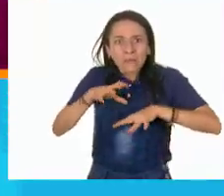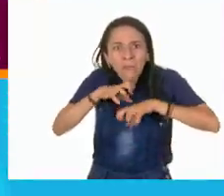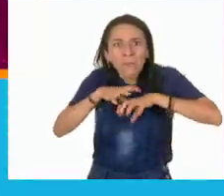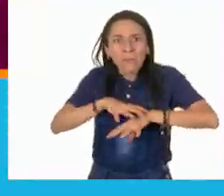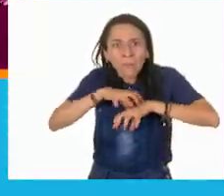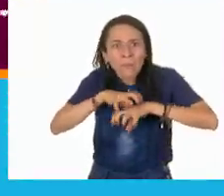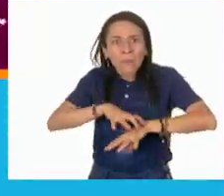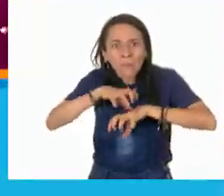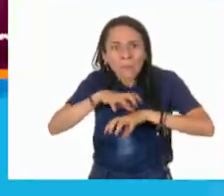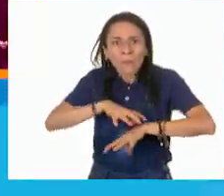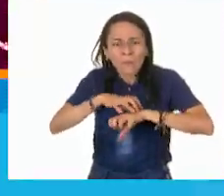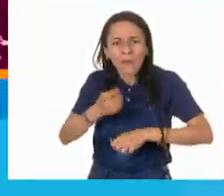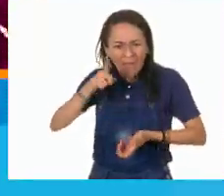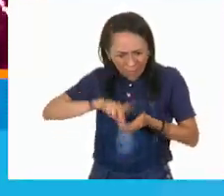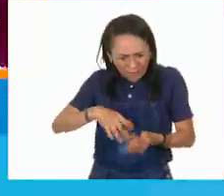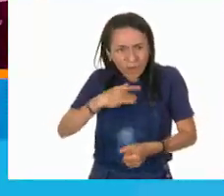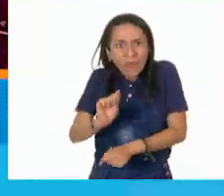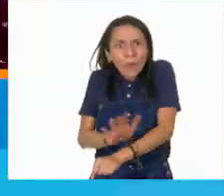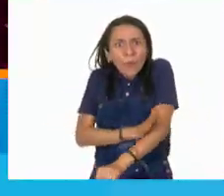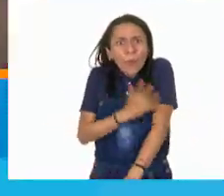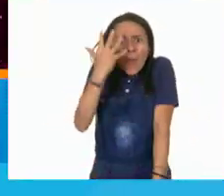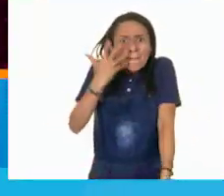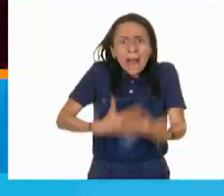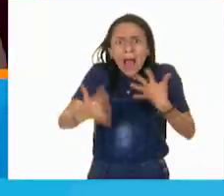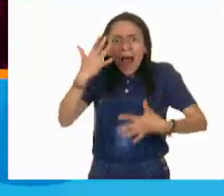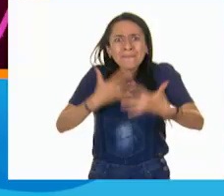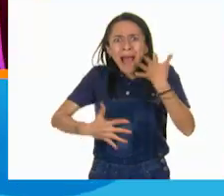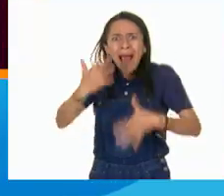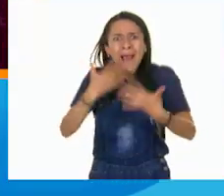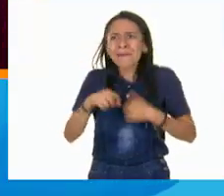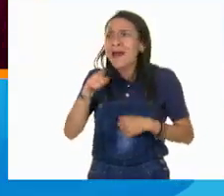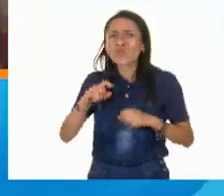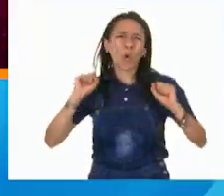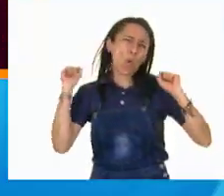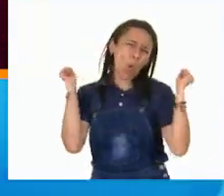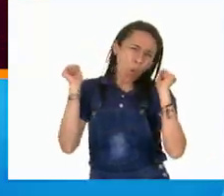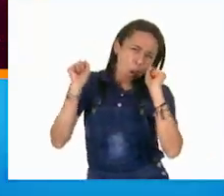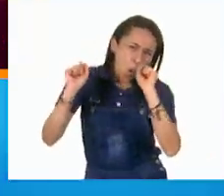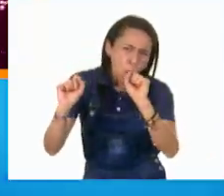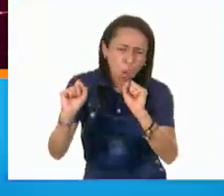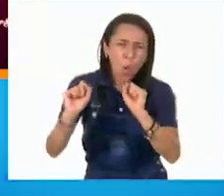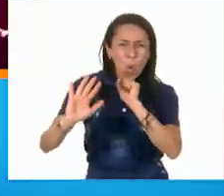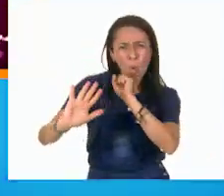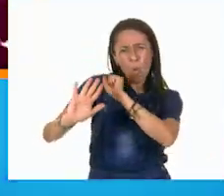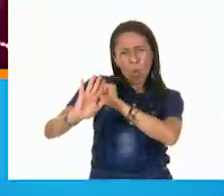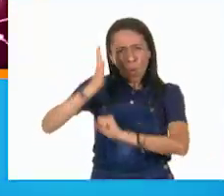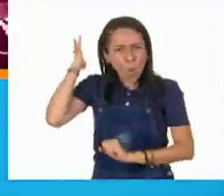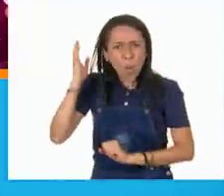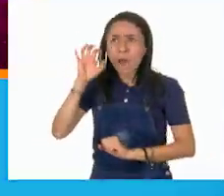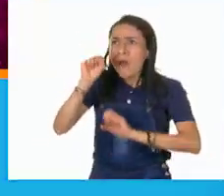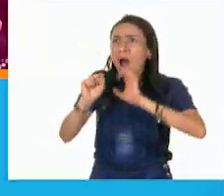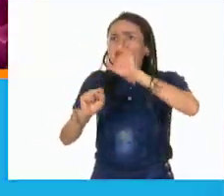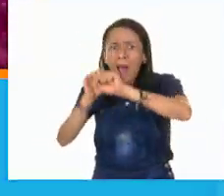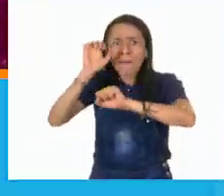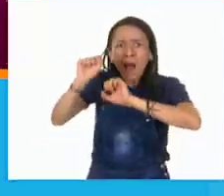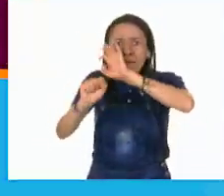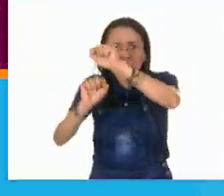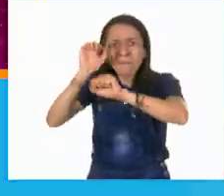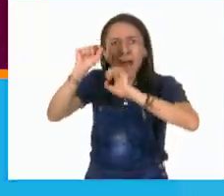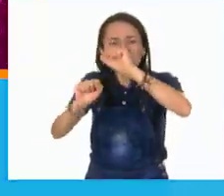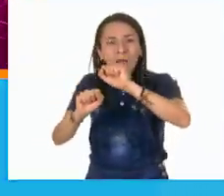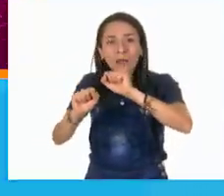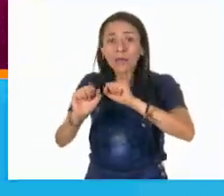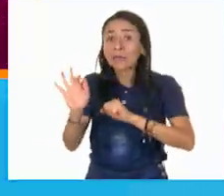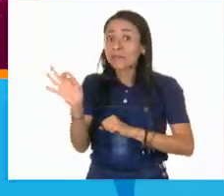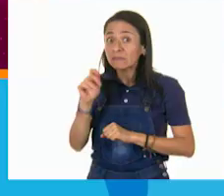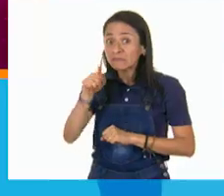sientes muchísima energía, corres súper rápido, trepas hasta lo más alto. Si no te pones lista, la euforia puede